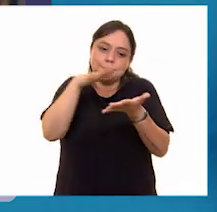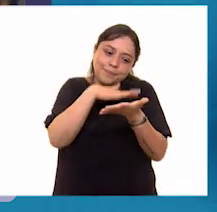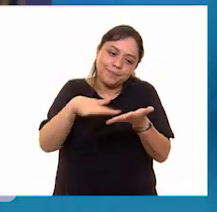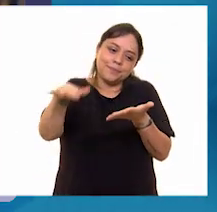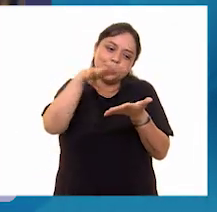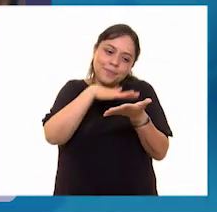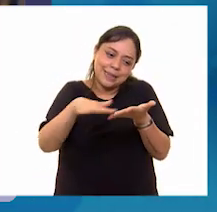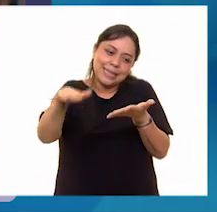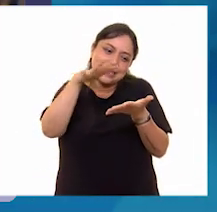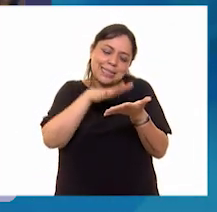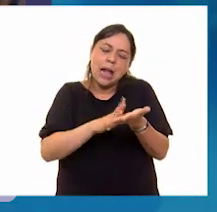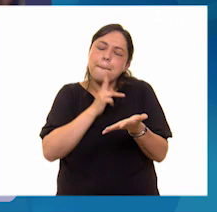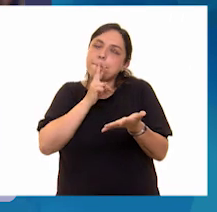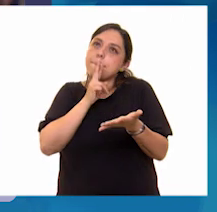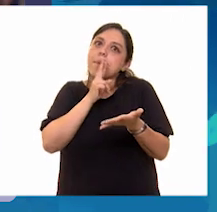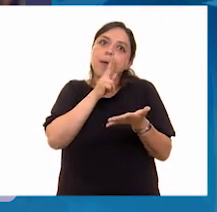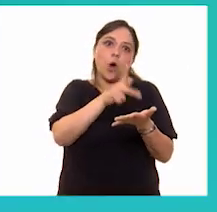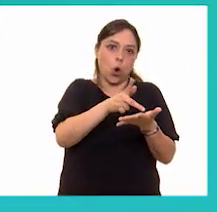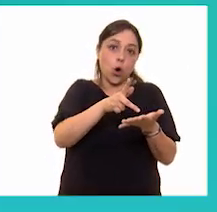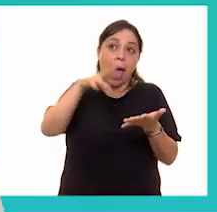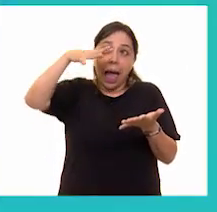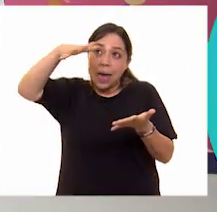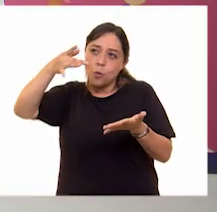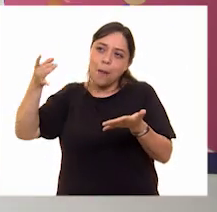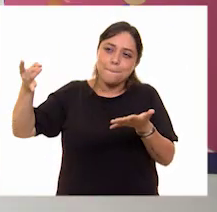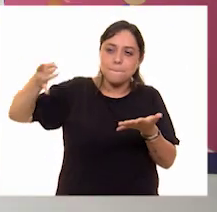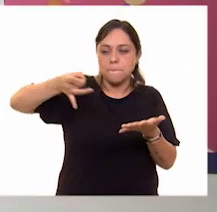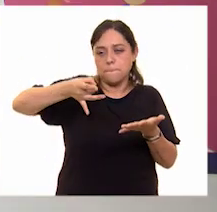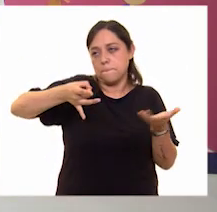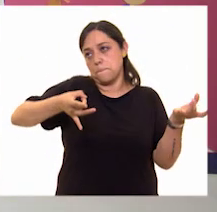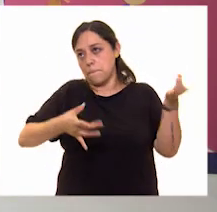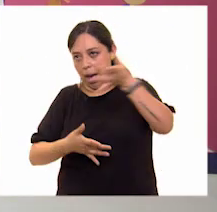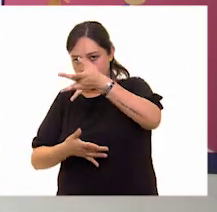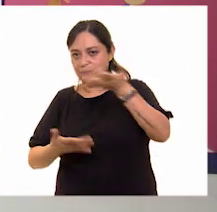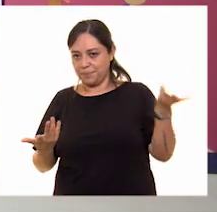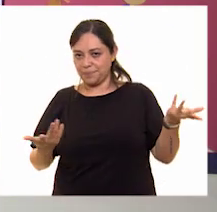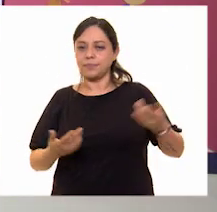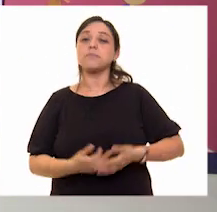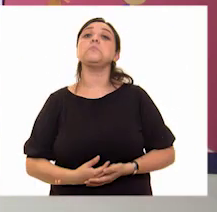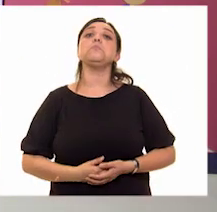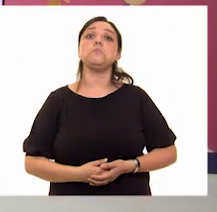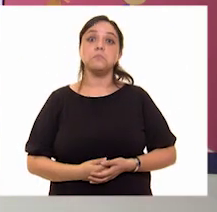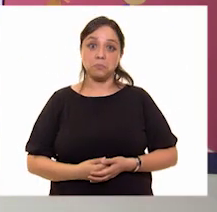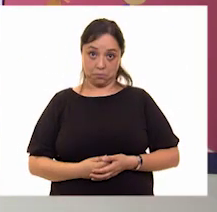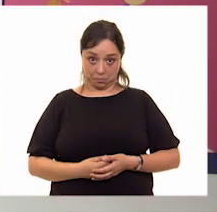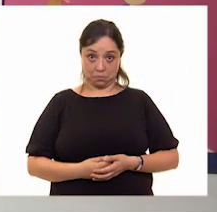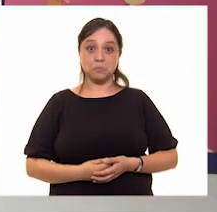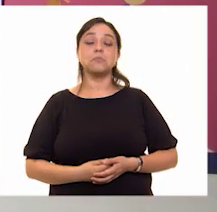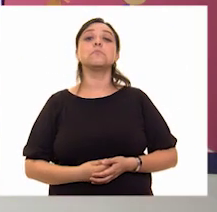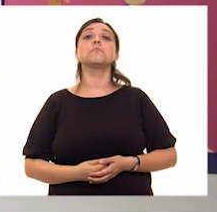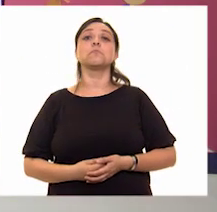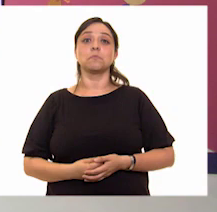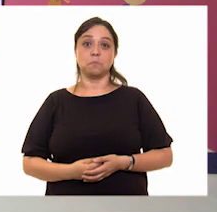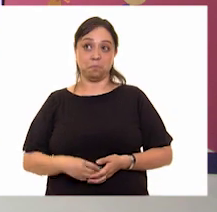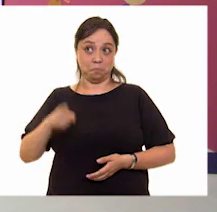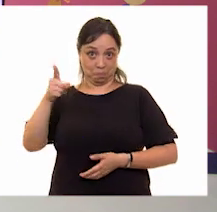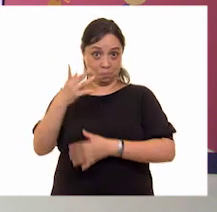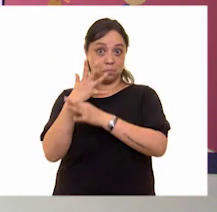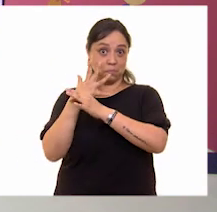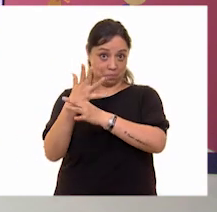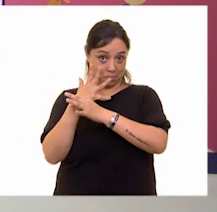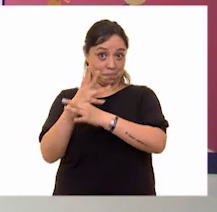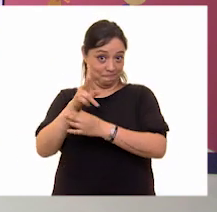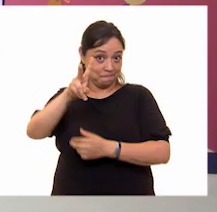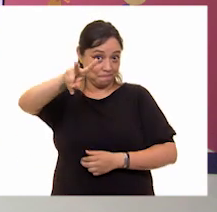y mejor que los adultos, ¿no? ¡Guau! Pues sí que debe ser cierto lo que dice Francisco